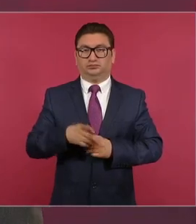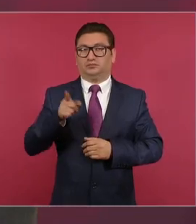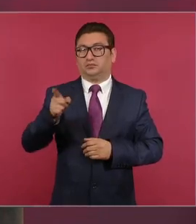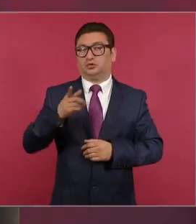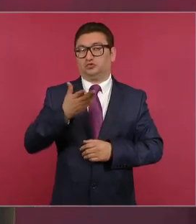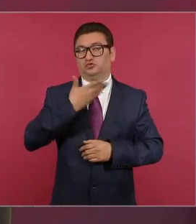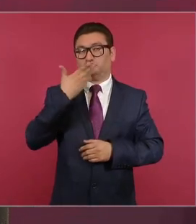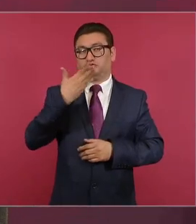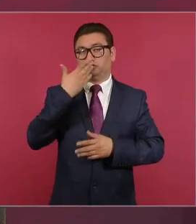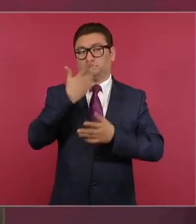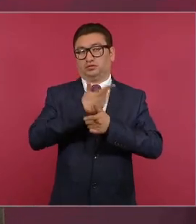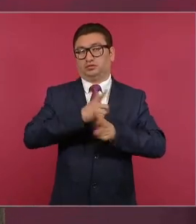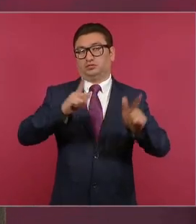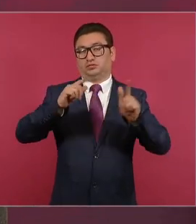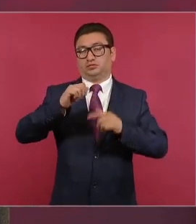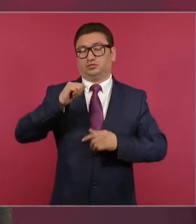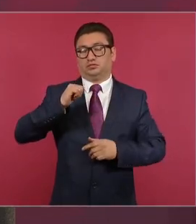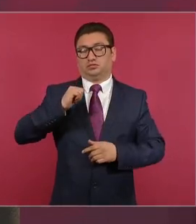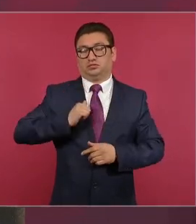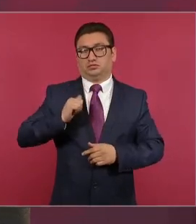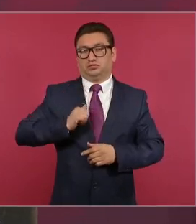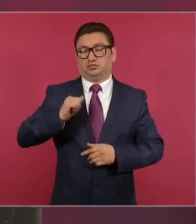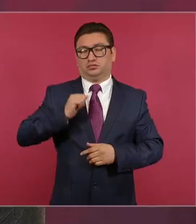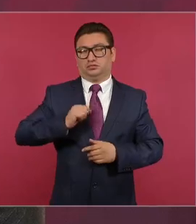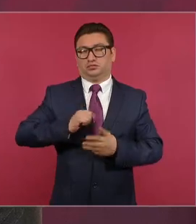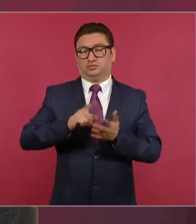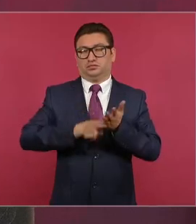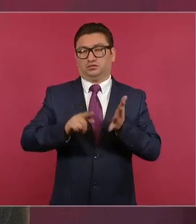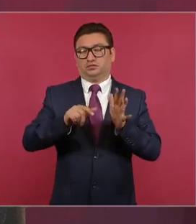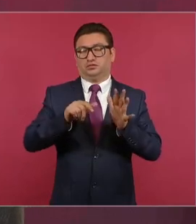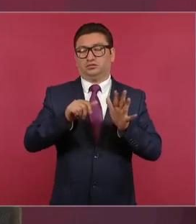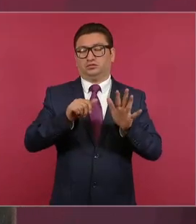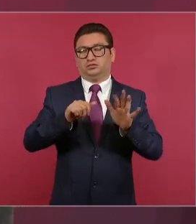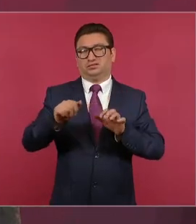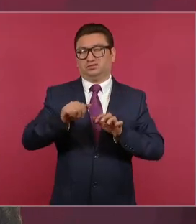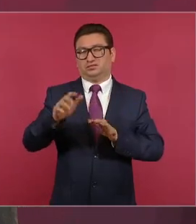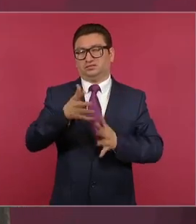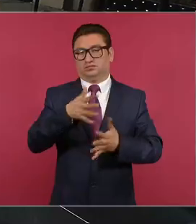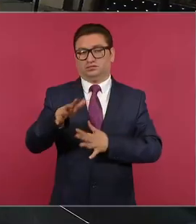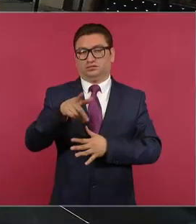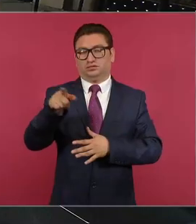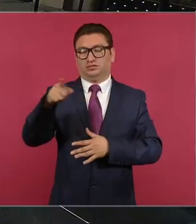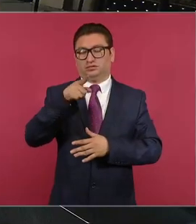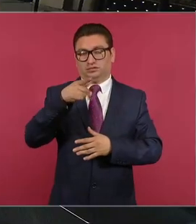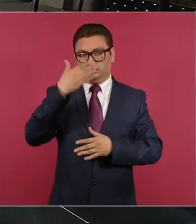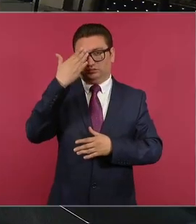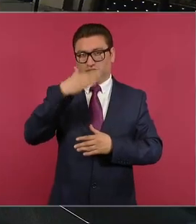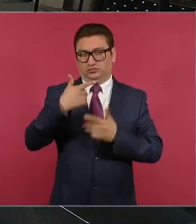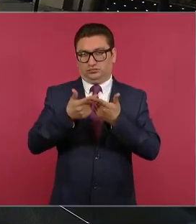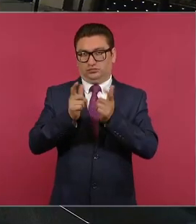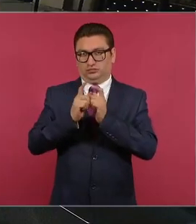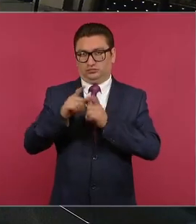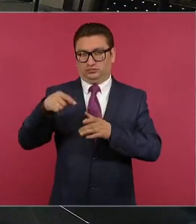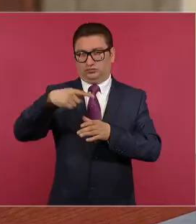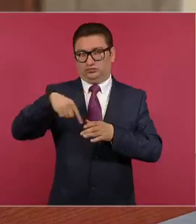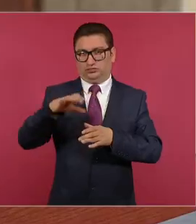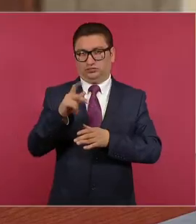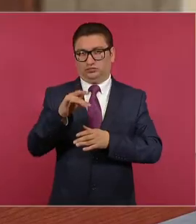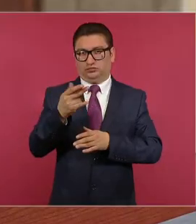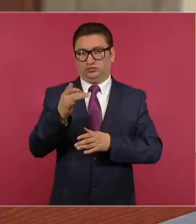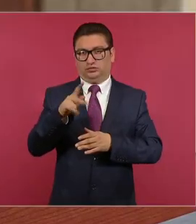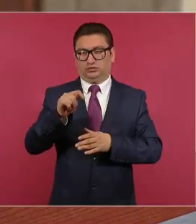liberalismo del siglo XIX, que llegó a ser constituyente, sí,